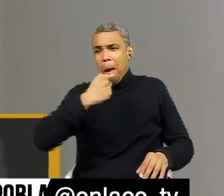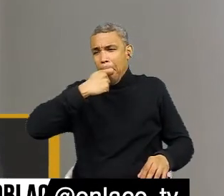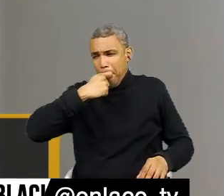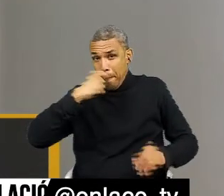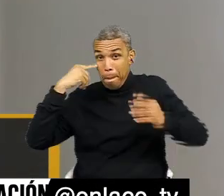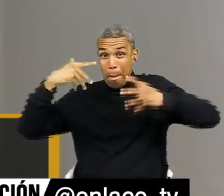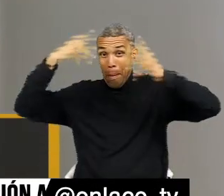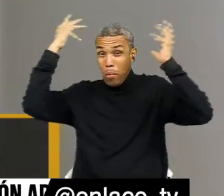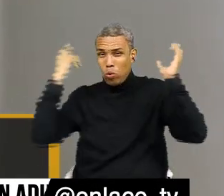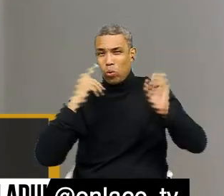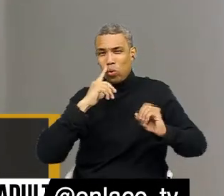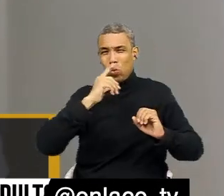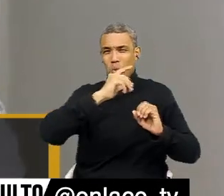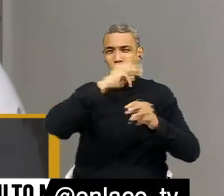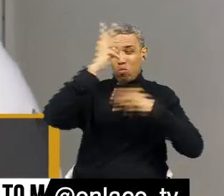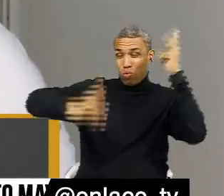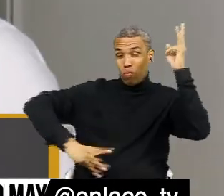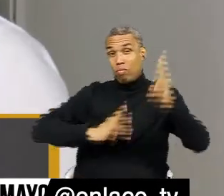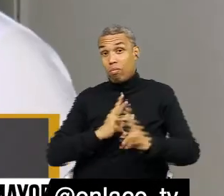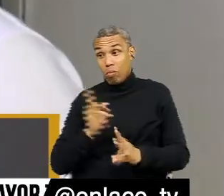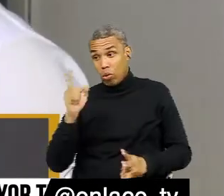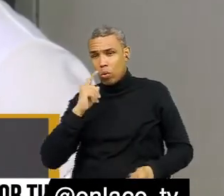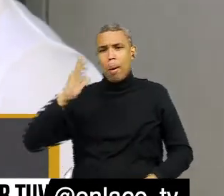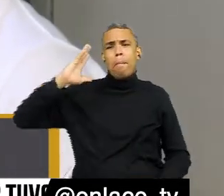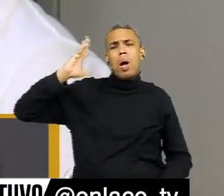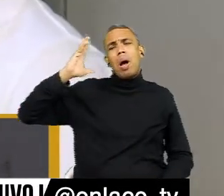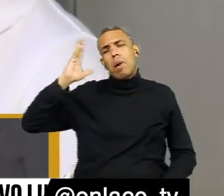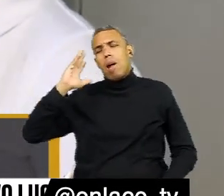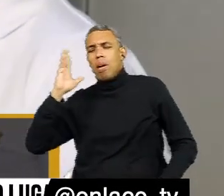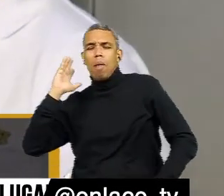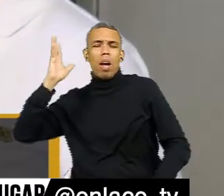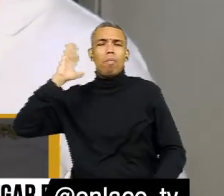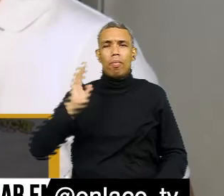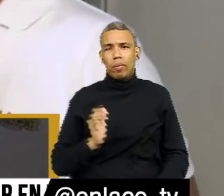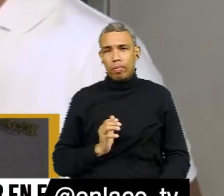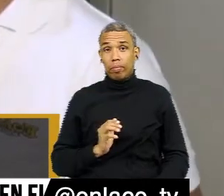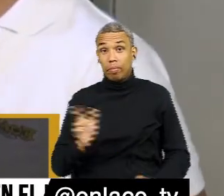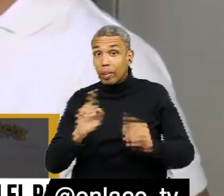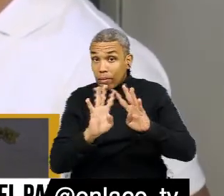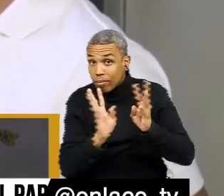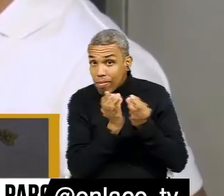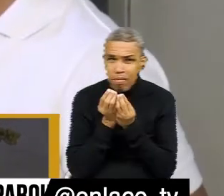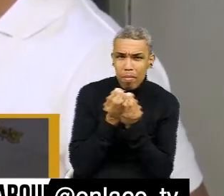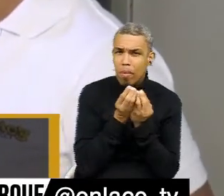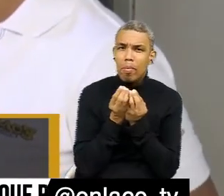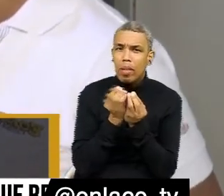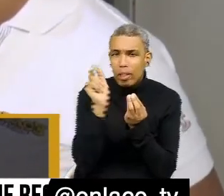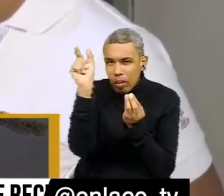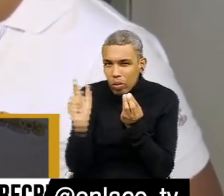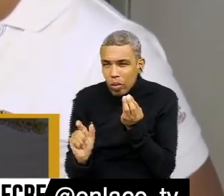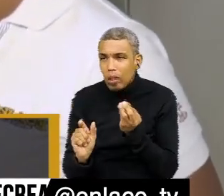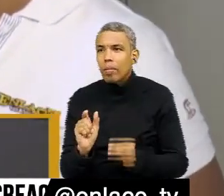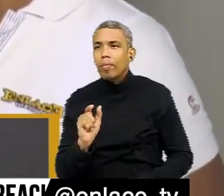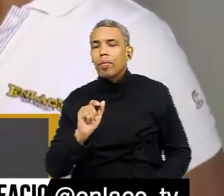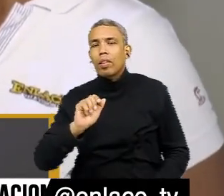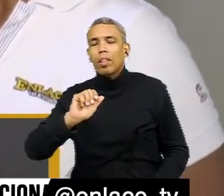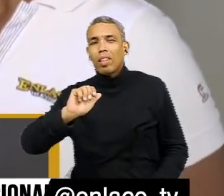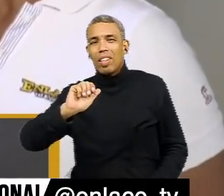dirigente deportivo Eduard Arquez, quien nos habla pues de la importancia que se haga un evento de este tipo aquí en Barranca Bermeja. Buenas tardes,